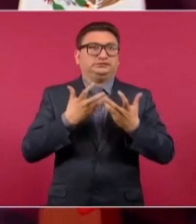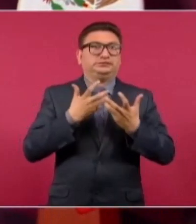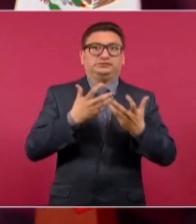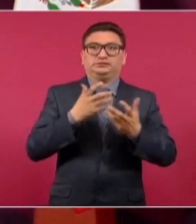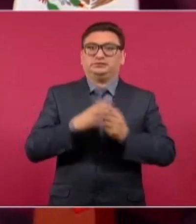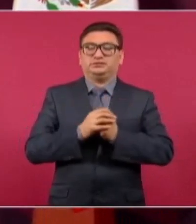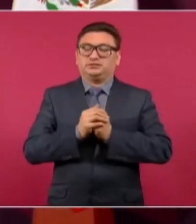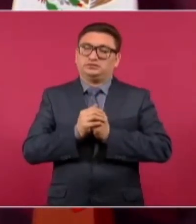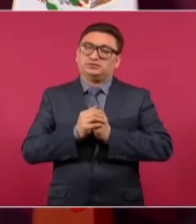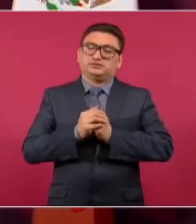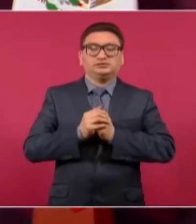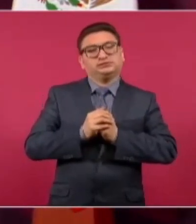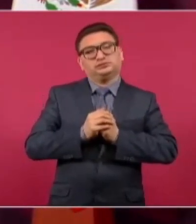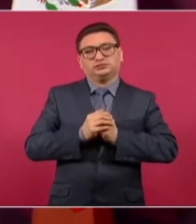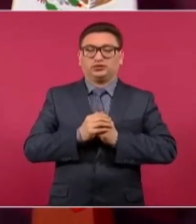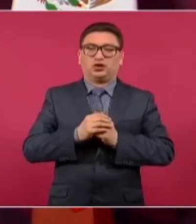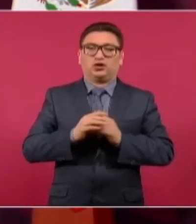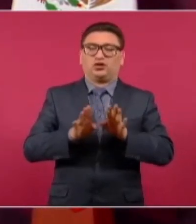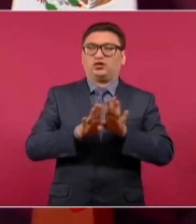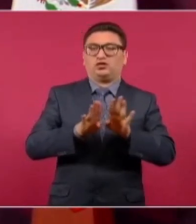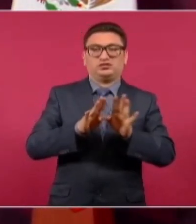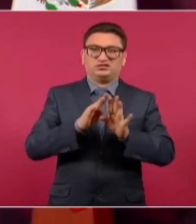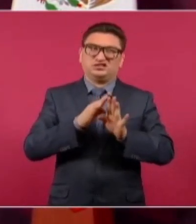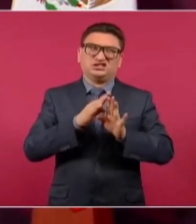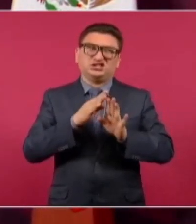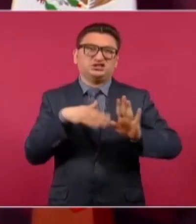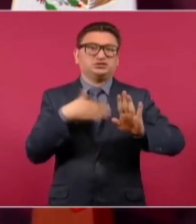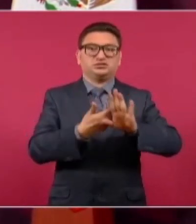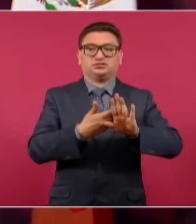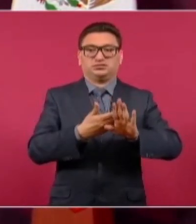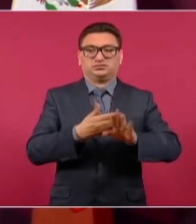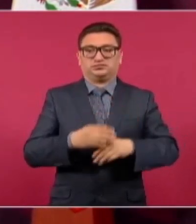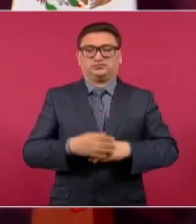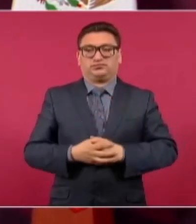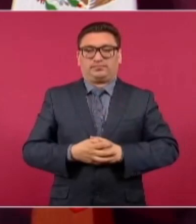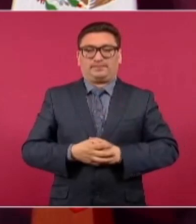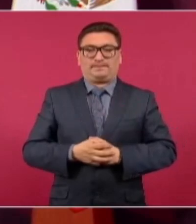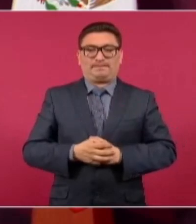se ofuscan y enseñan el cobre.